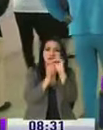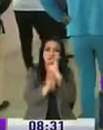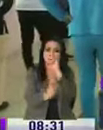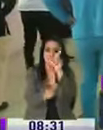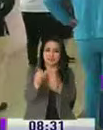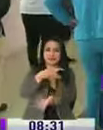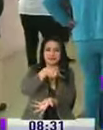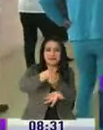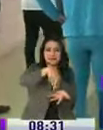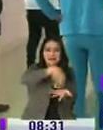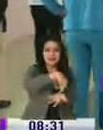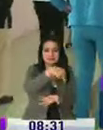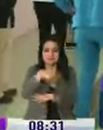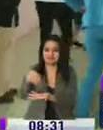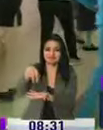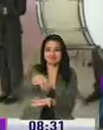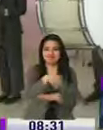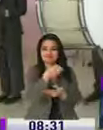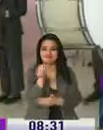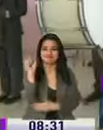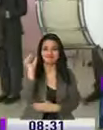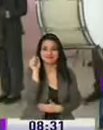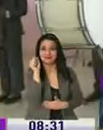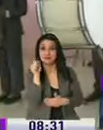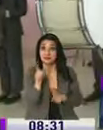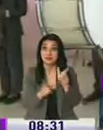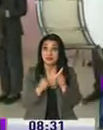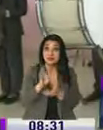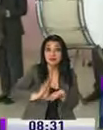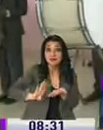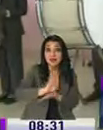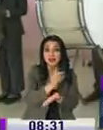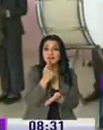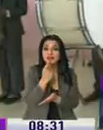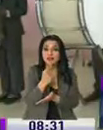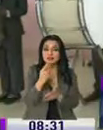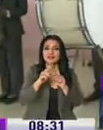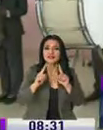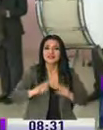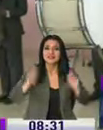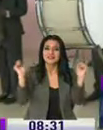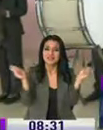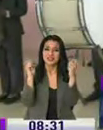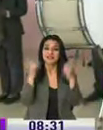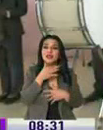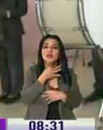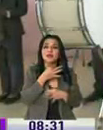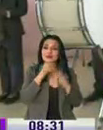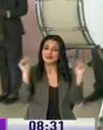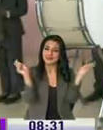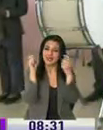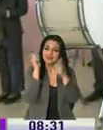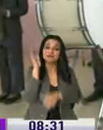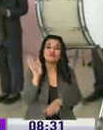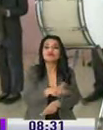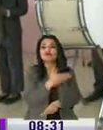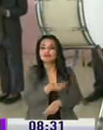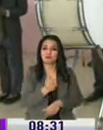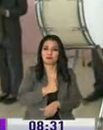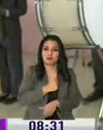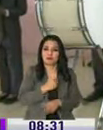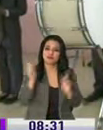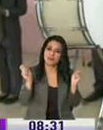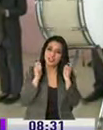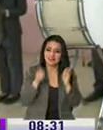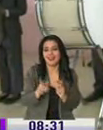a todos los habitantes. El barrio de aquí, como le dicen, el barrio es fiestero. Le gusta aquí mucho la música nacional, las fiestas.